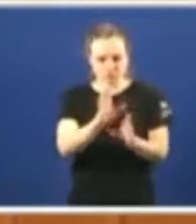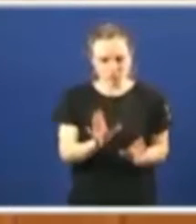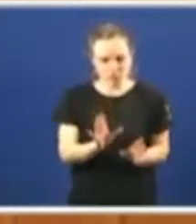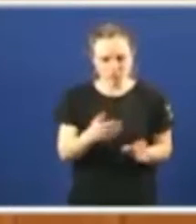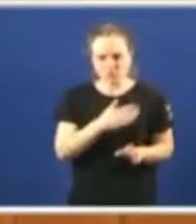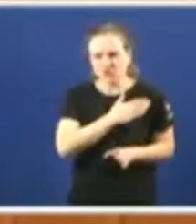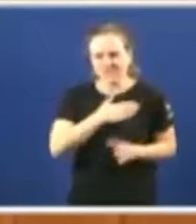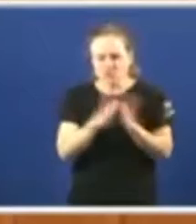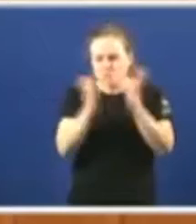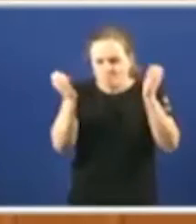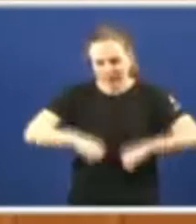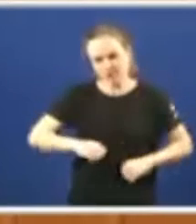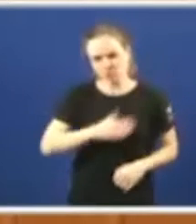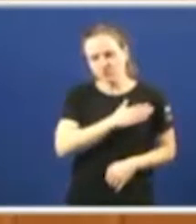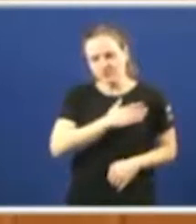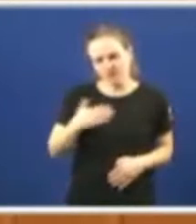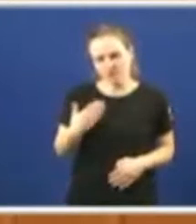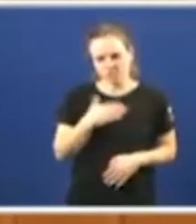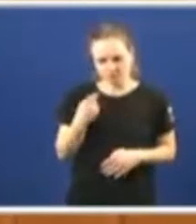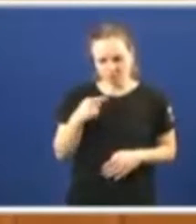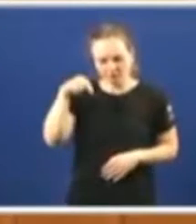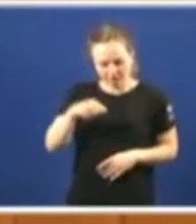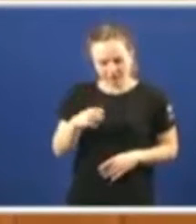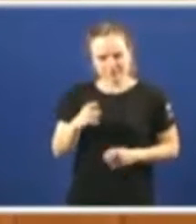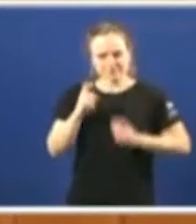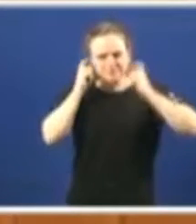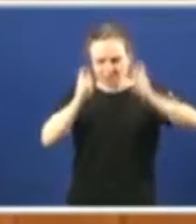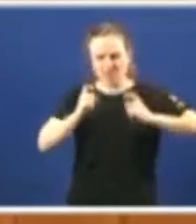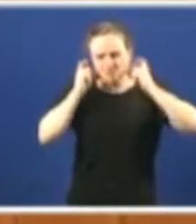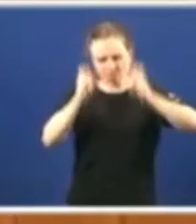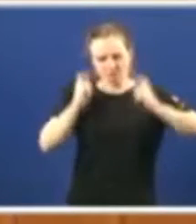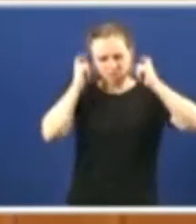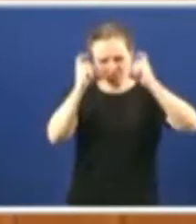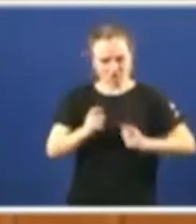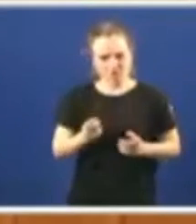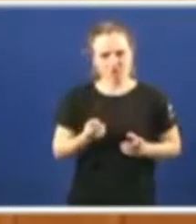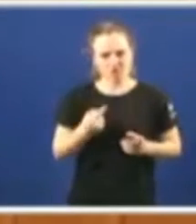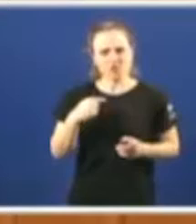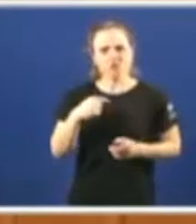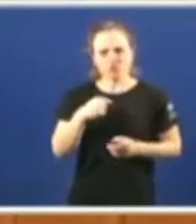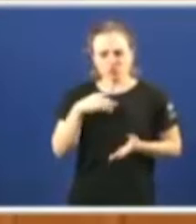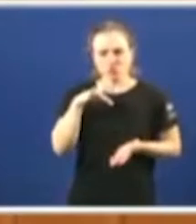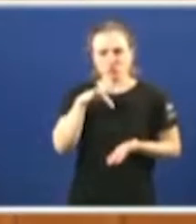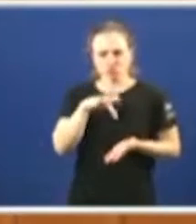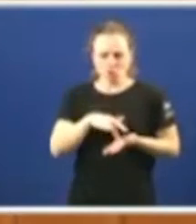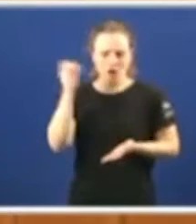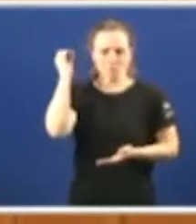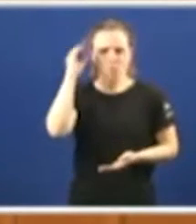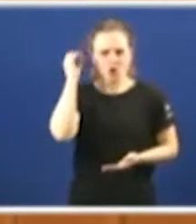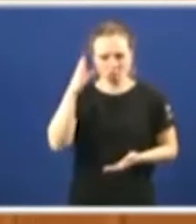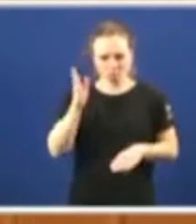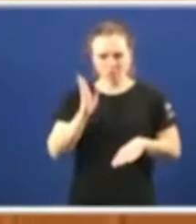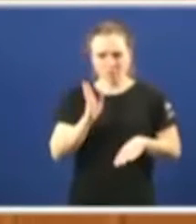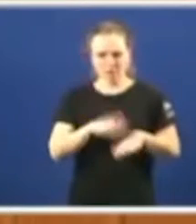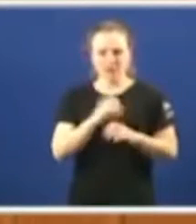puidéramos chegar a un gran pacto, e penso que nesta Cámara intentámoslo e tivemos, eu creo, boa predisposición, e eu mesma estiven nesa ponencia para traballar o